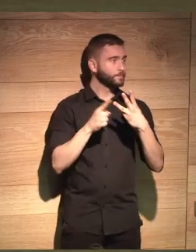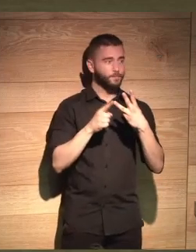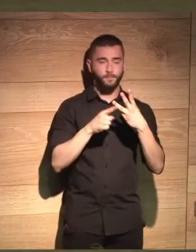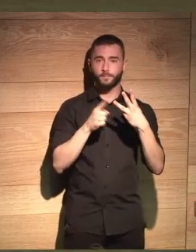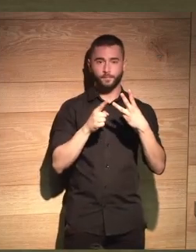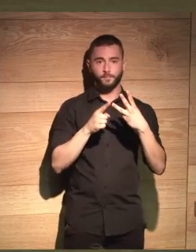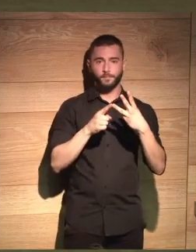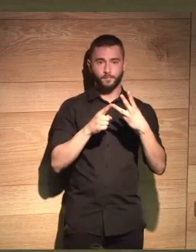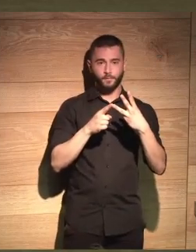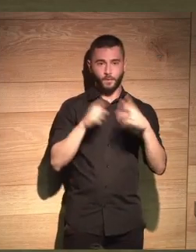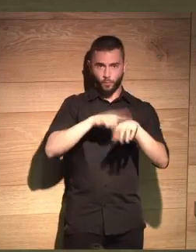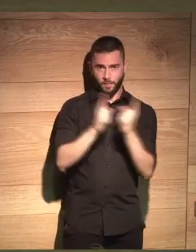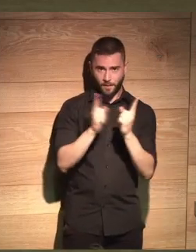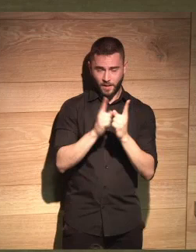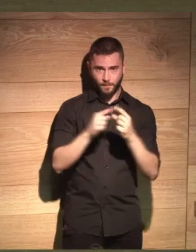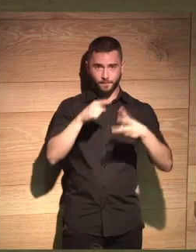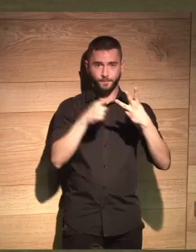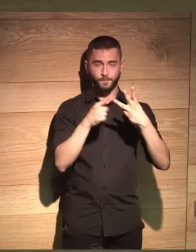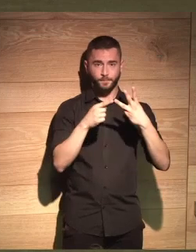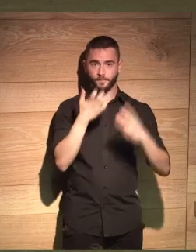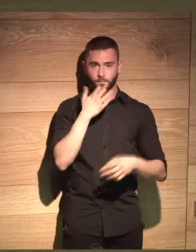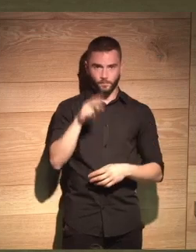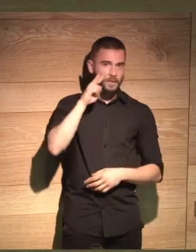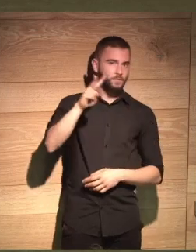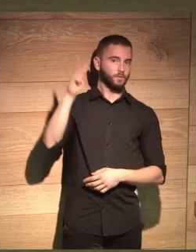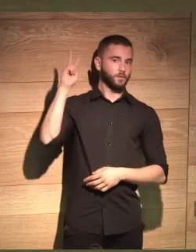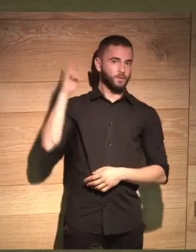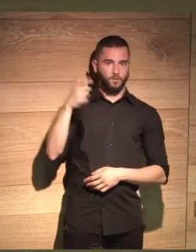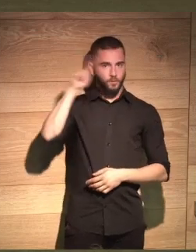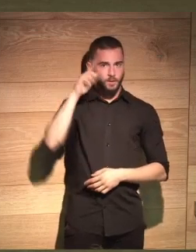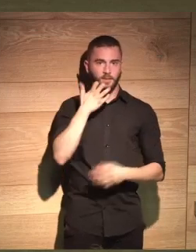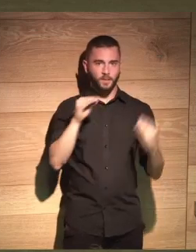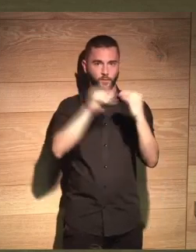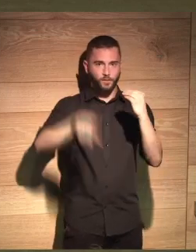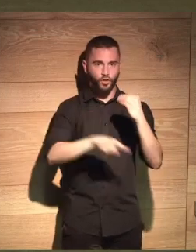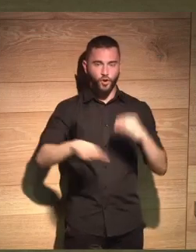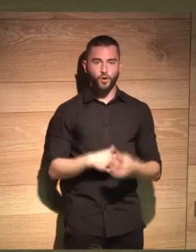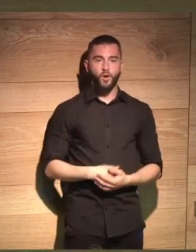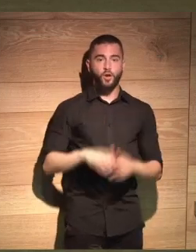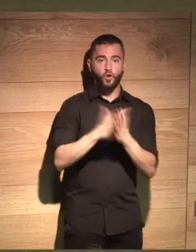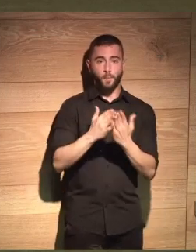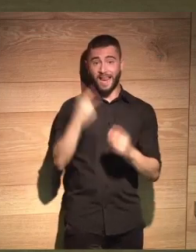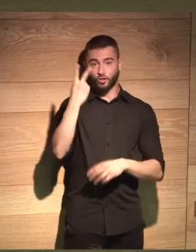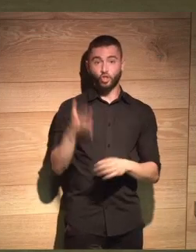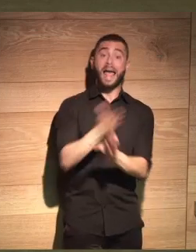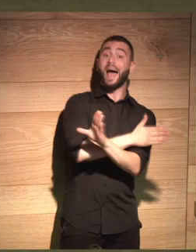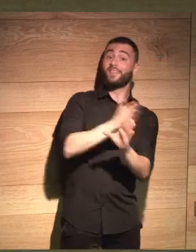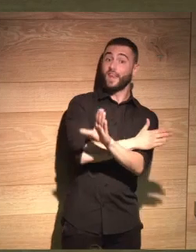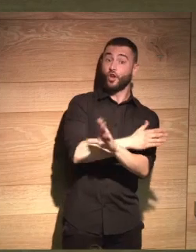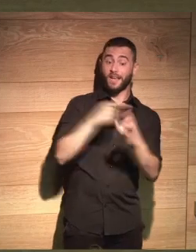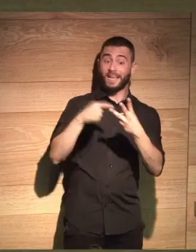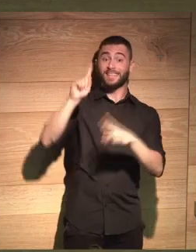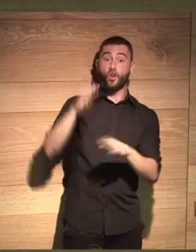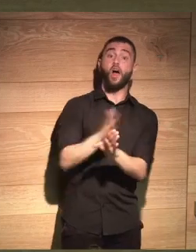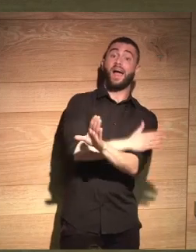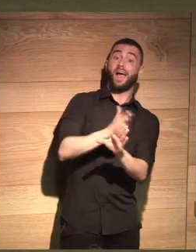breve, por lo que he podido observar, no sé si estarás de acuerdo al respecto, tus dos anteriores novelas, que si no me equivoco las escribiste en